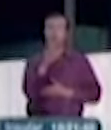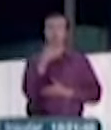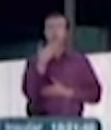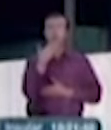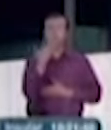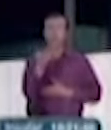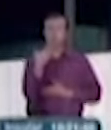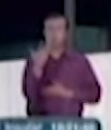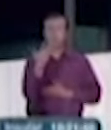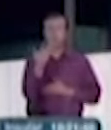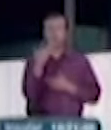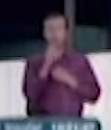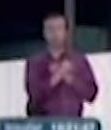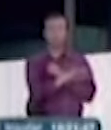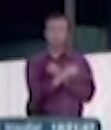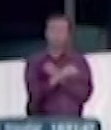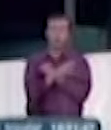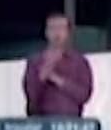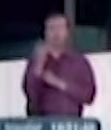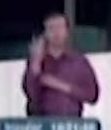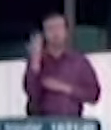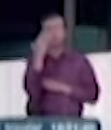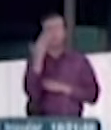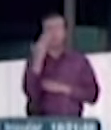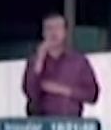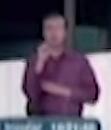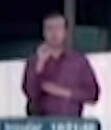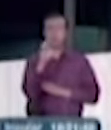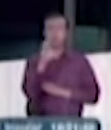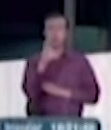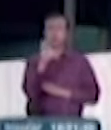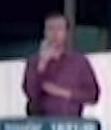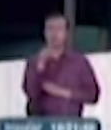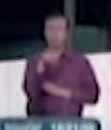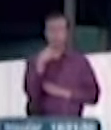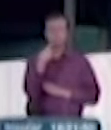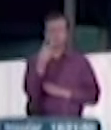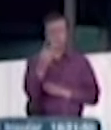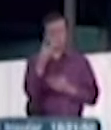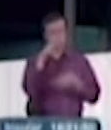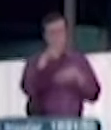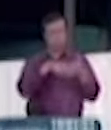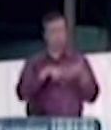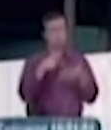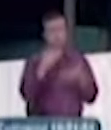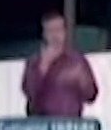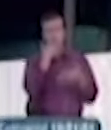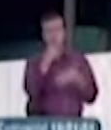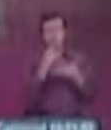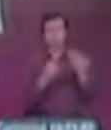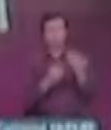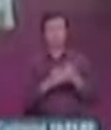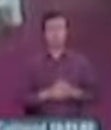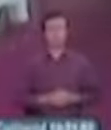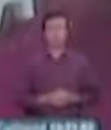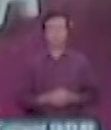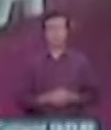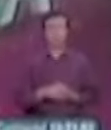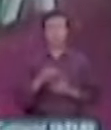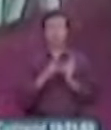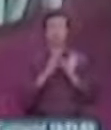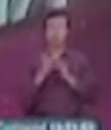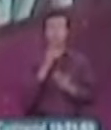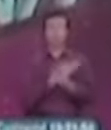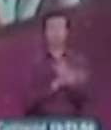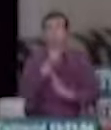la realización de productos comunicacionales. El CERCOP encontró presuntas irregularidades. En abril pasado,